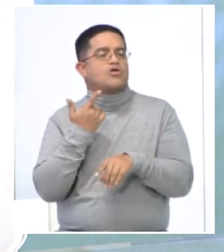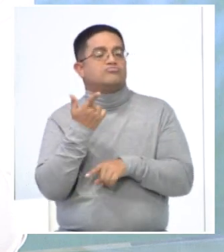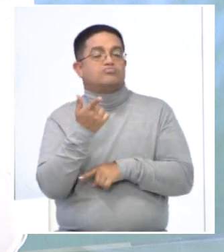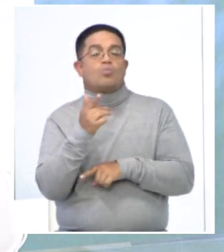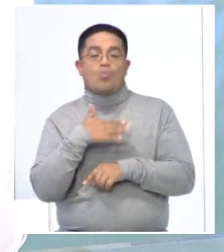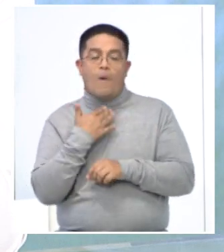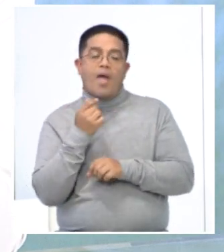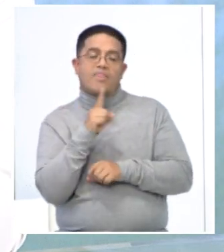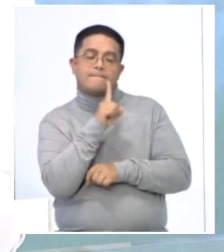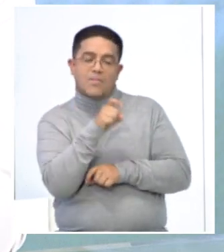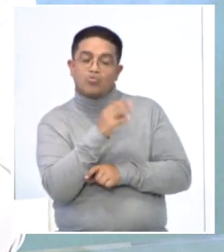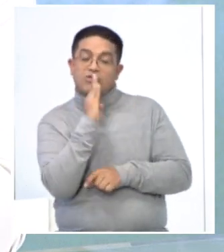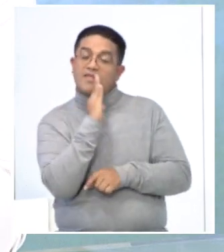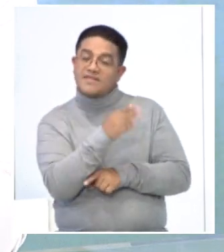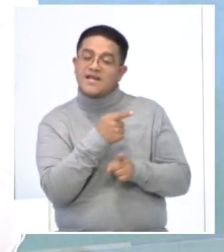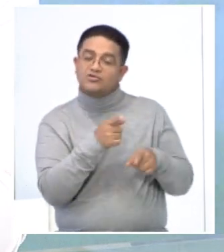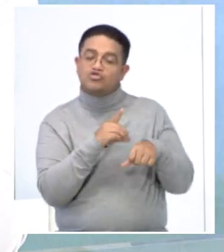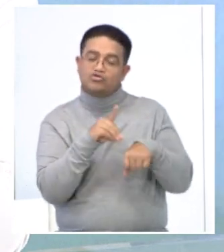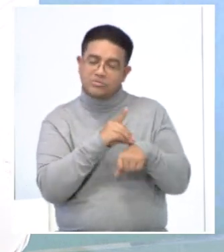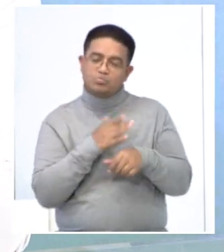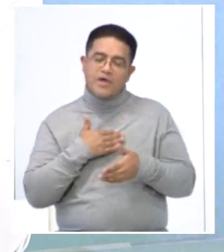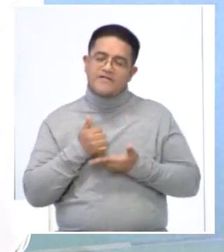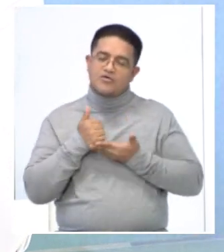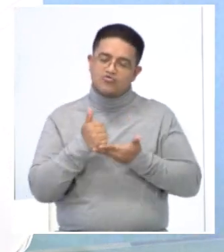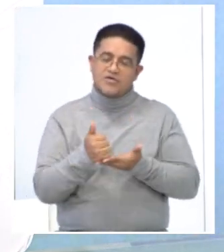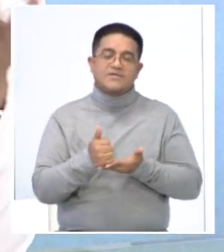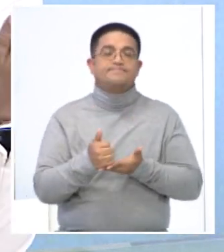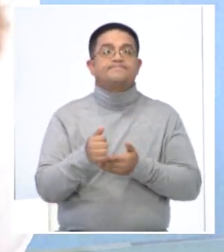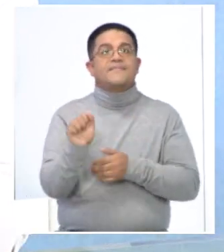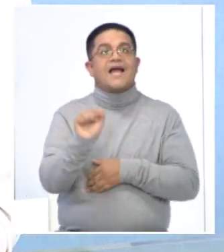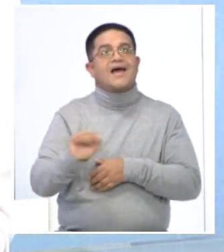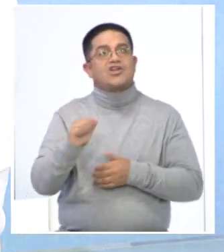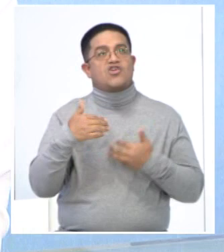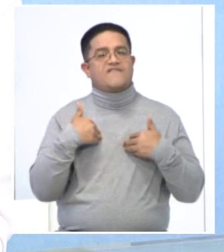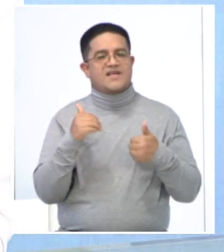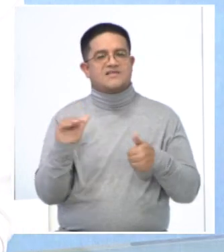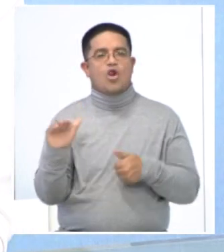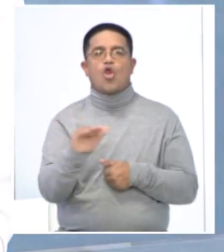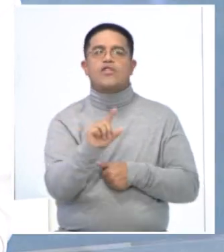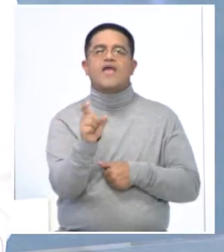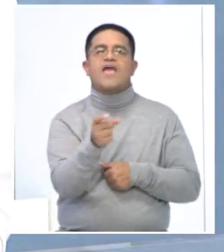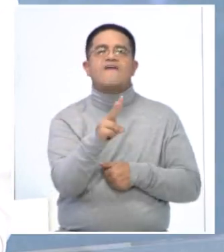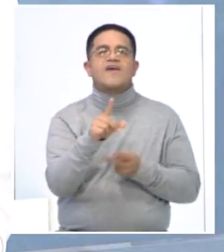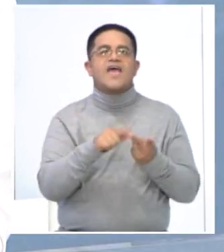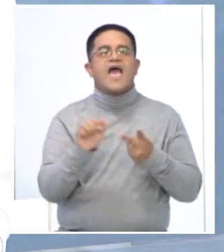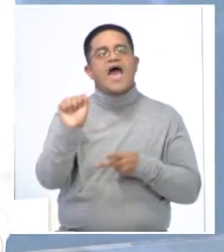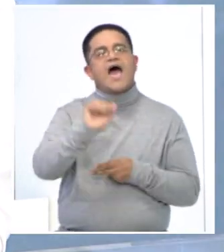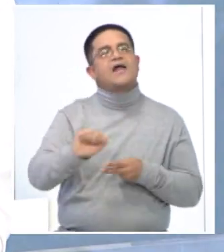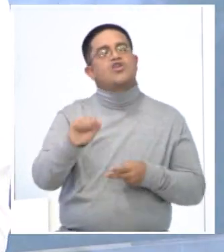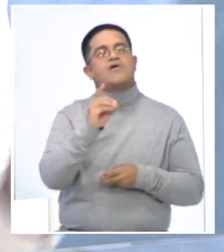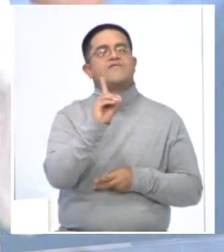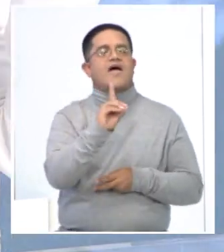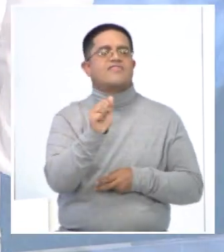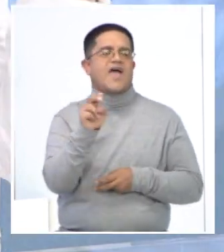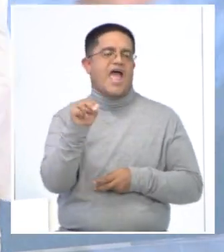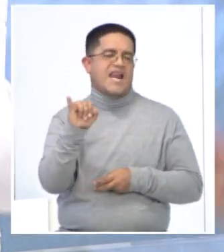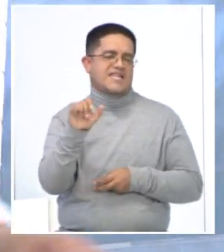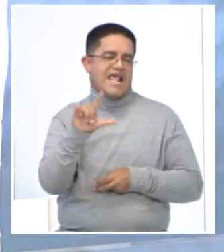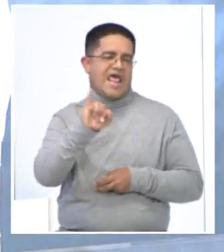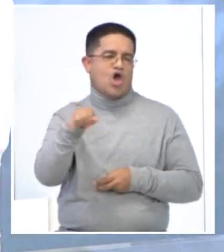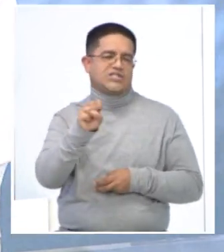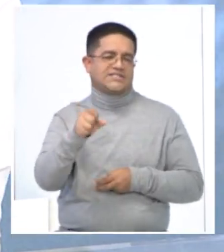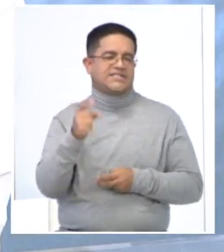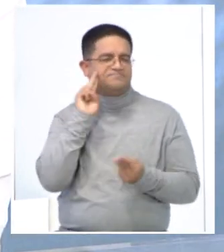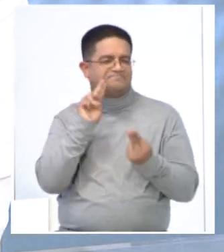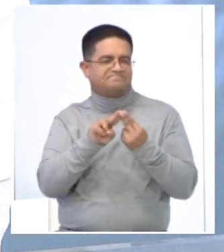nuestra Especialista para que pueda ayudarles nuestras cuentas @salud bgv @daniel jalas será hasta una